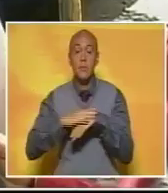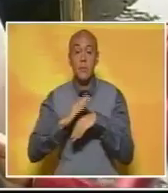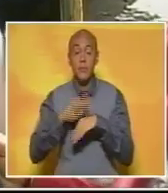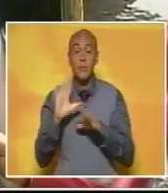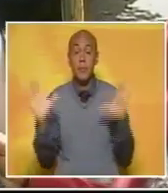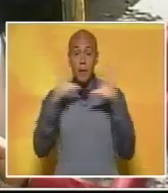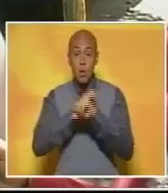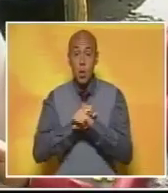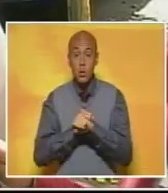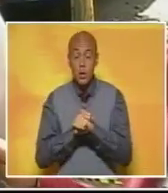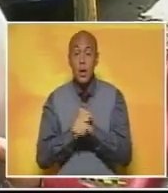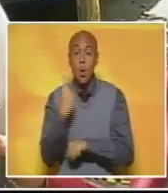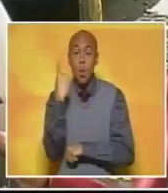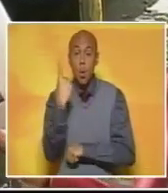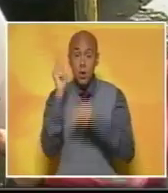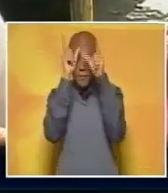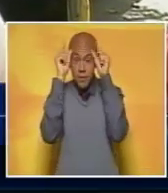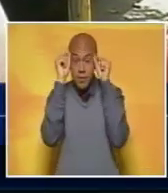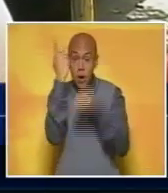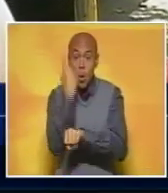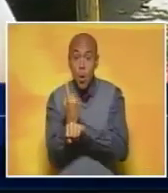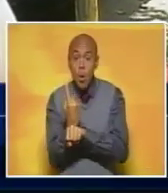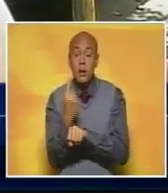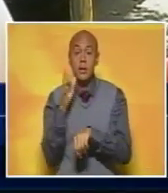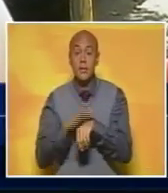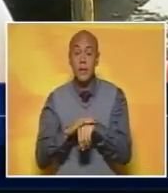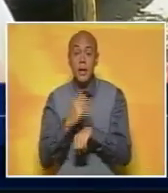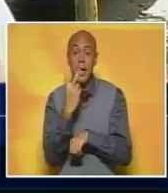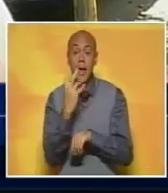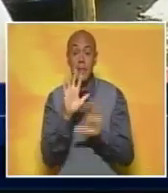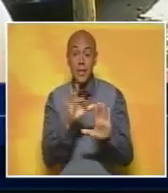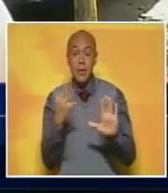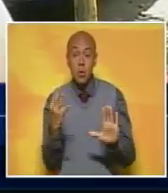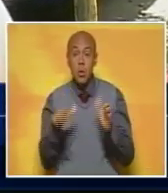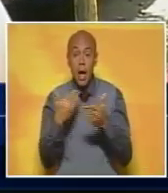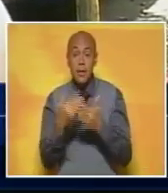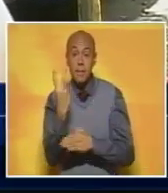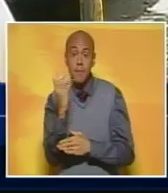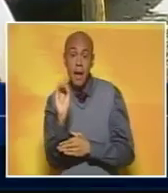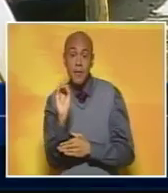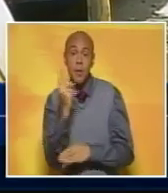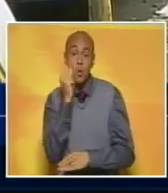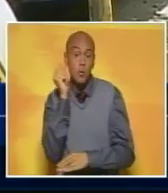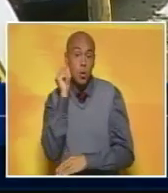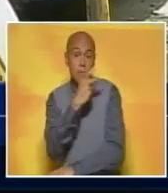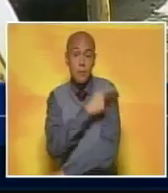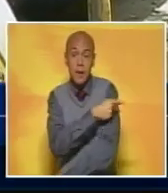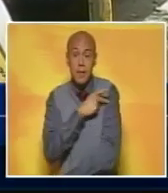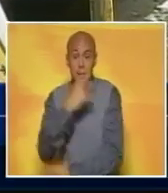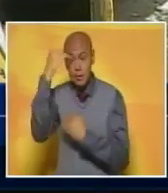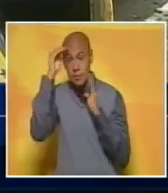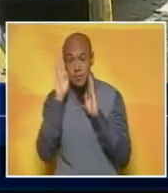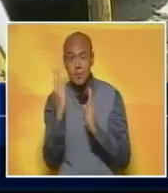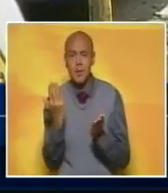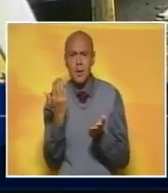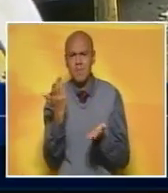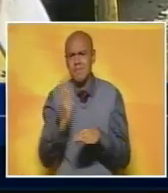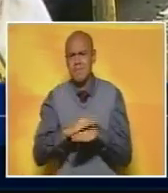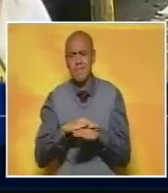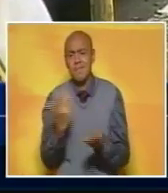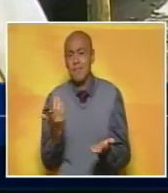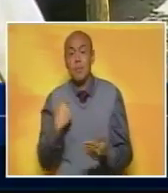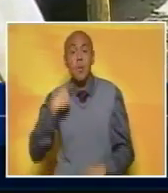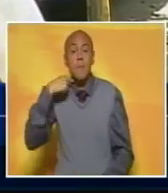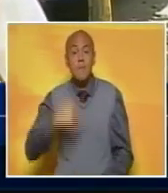sola enfermera por servicio con 18 y 20 pacientes. Entonces no vale la pena porque no es válido, porque nos